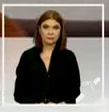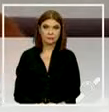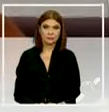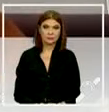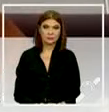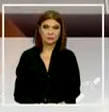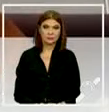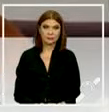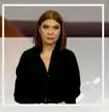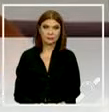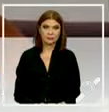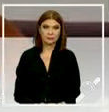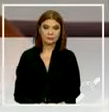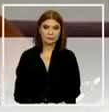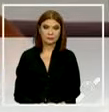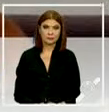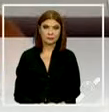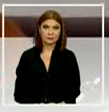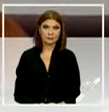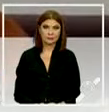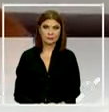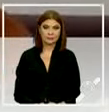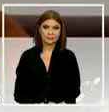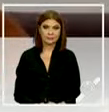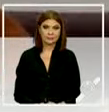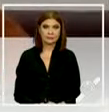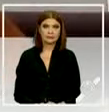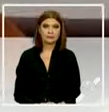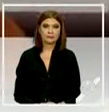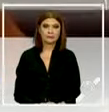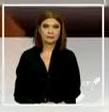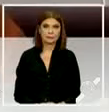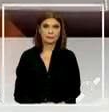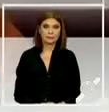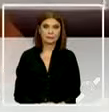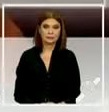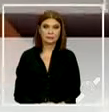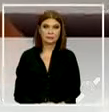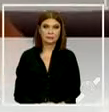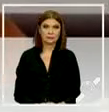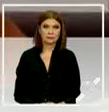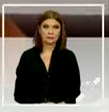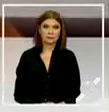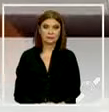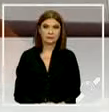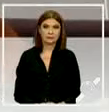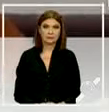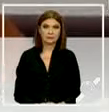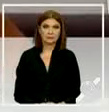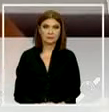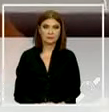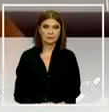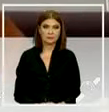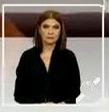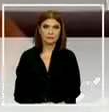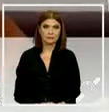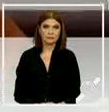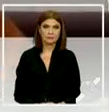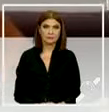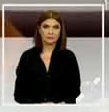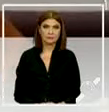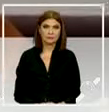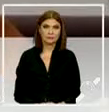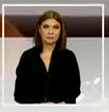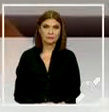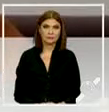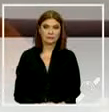y Segunda de Tarragona, de 3 magistrados que dicen que no, que prevale primero el derecho a la vida a un juicio. Por eso es histórico y marcará,